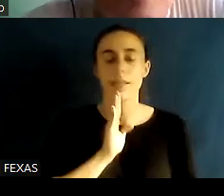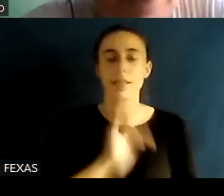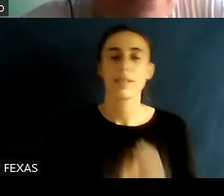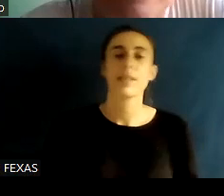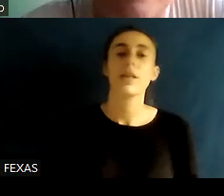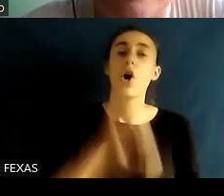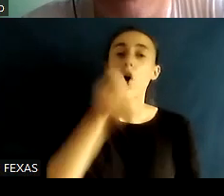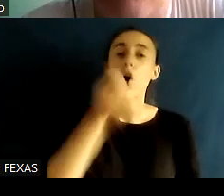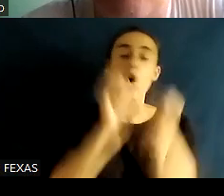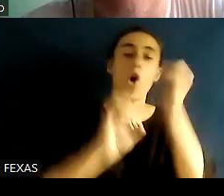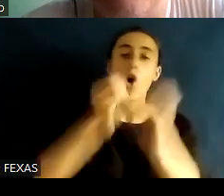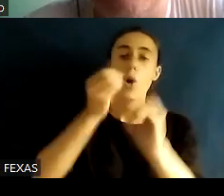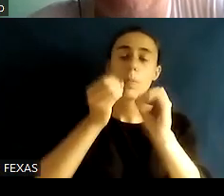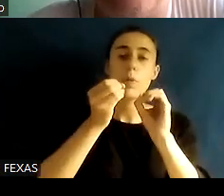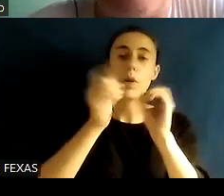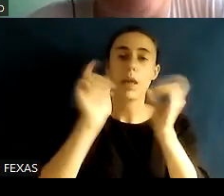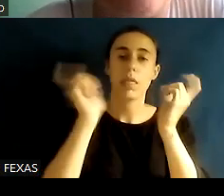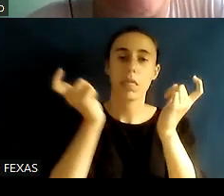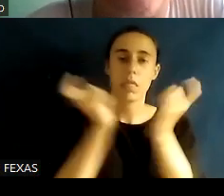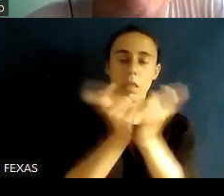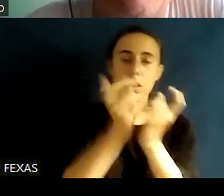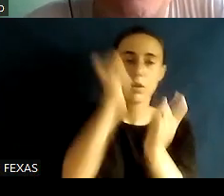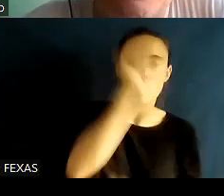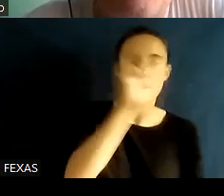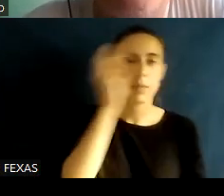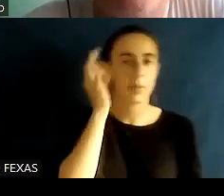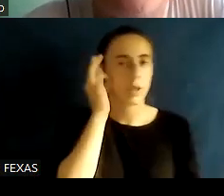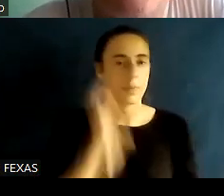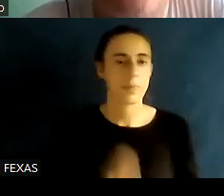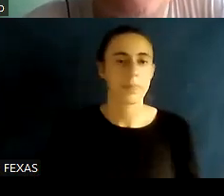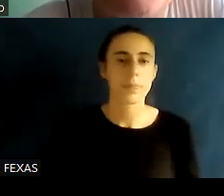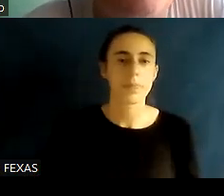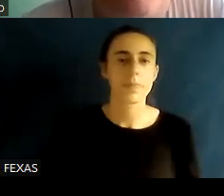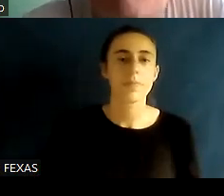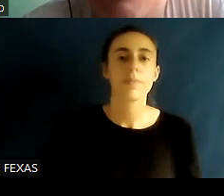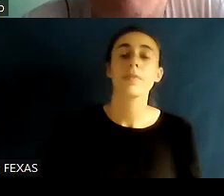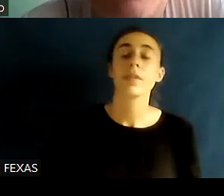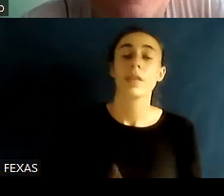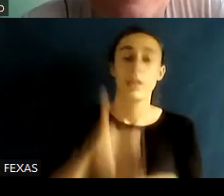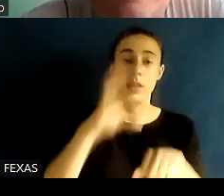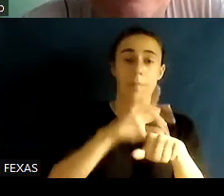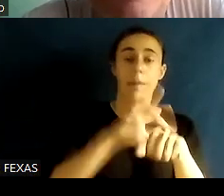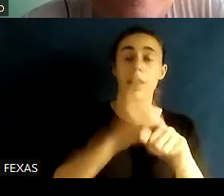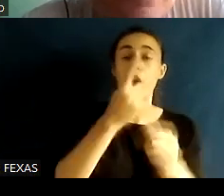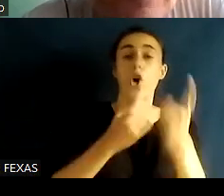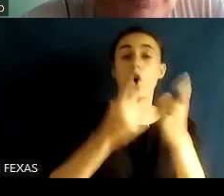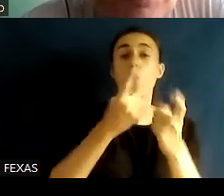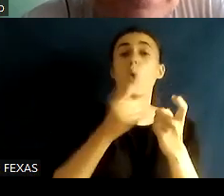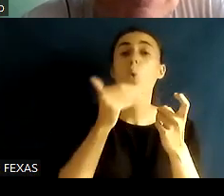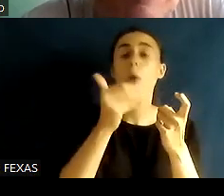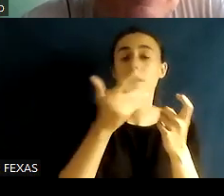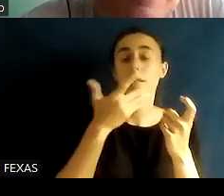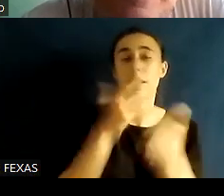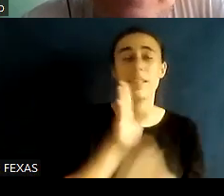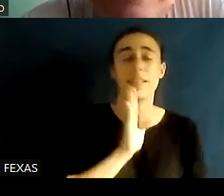de hormonas tanto en el varón como en la mujer. ¿Cuándo convendría consultar al médico? Evidentemente, si hay las banderas rojas que hemos